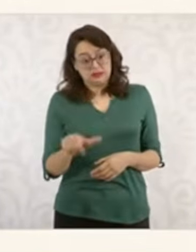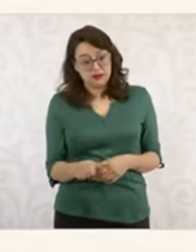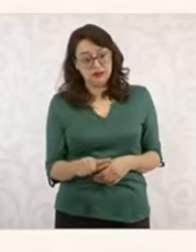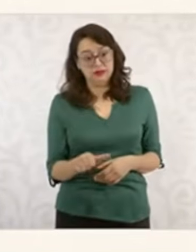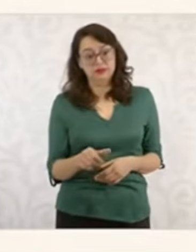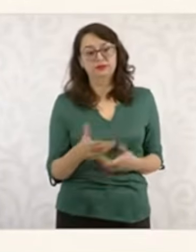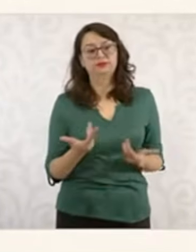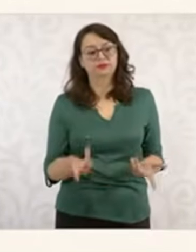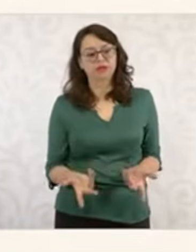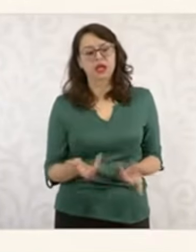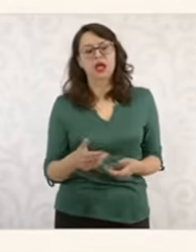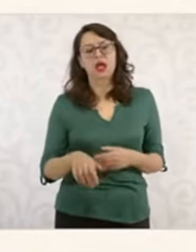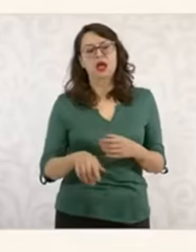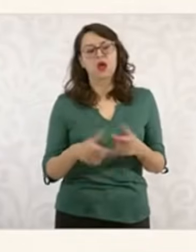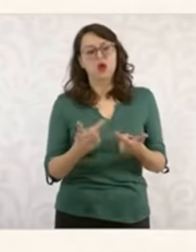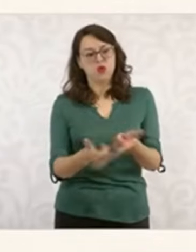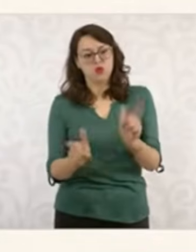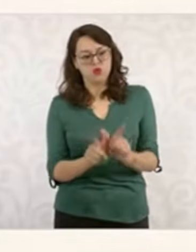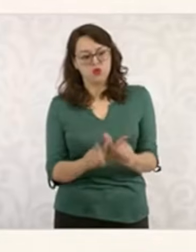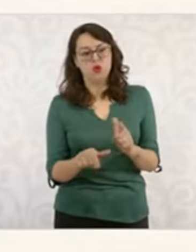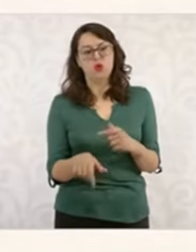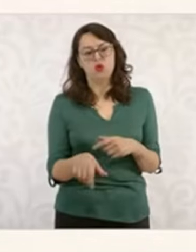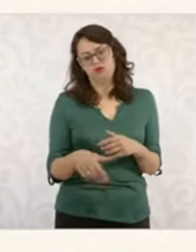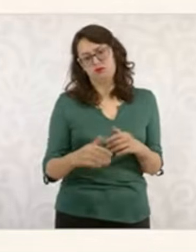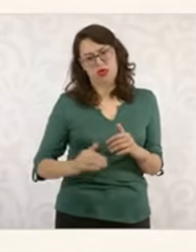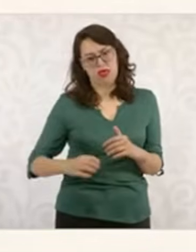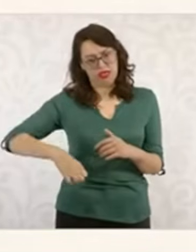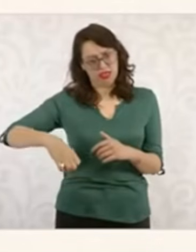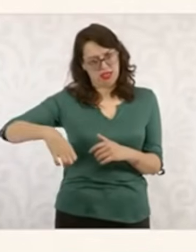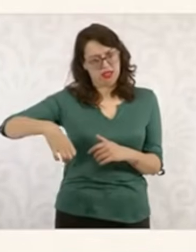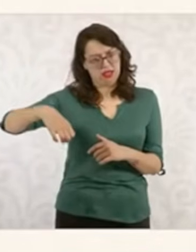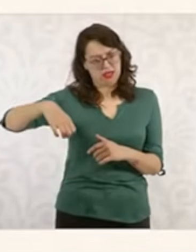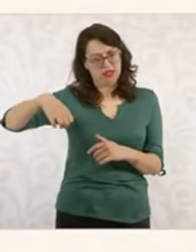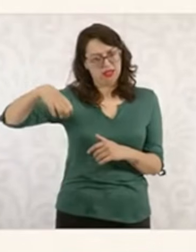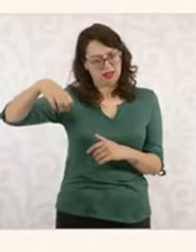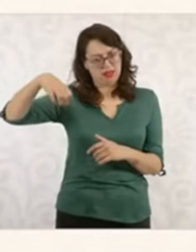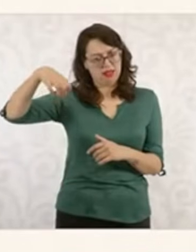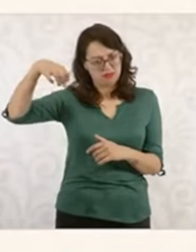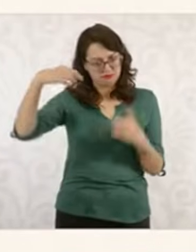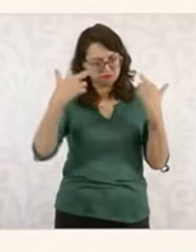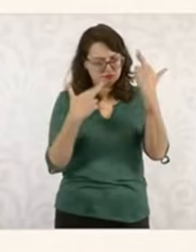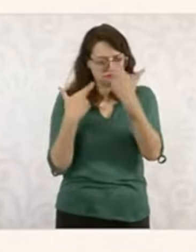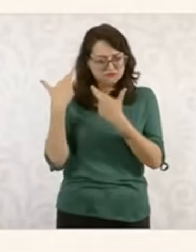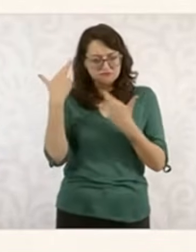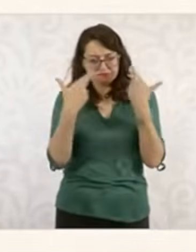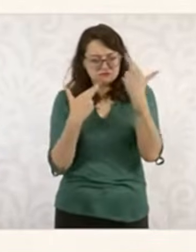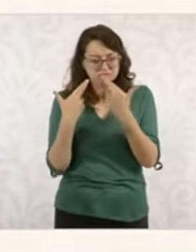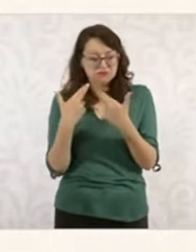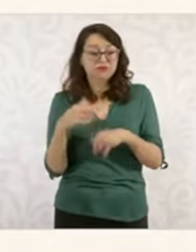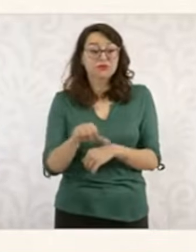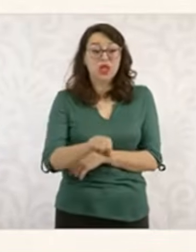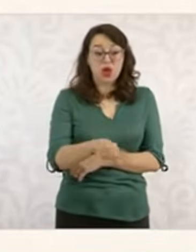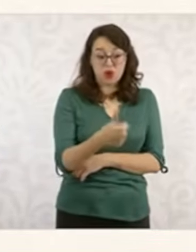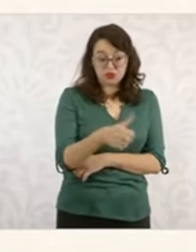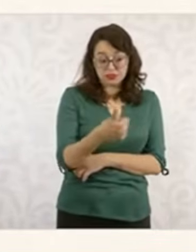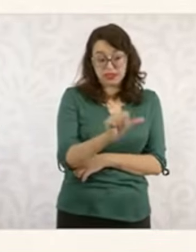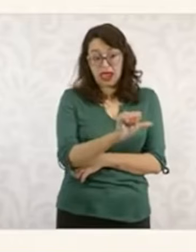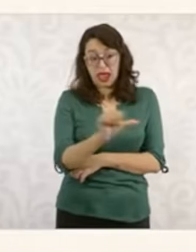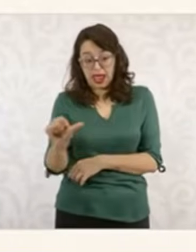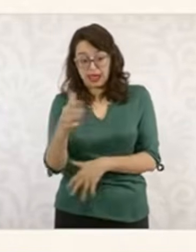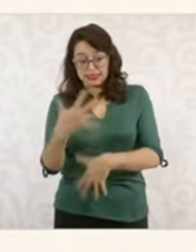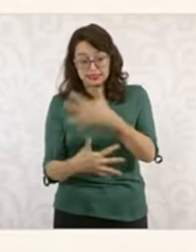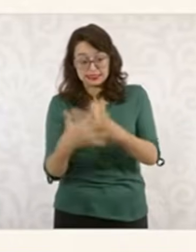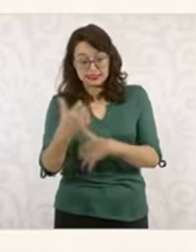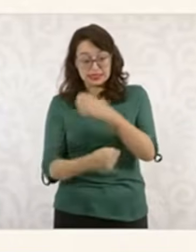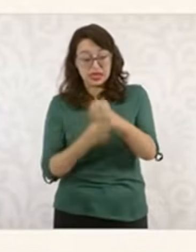edad, la muestra que se hizo con los datos de la cero prevalencia demuestran que entre 11 y 15 años